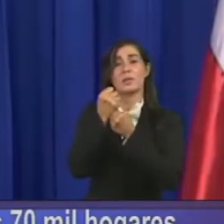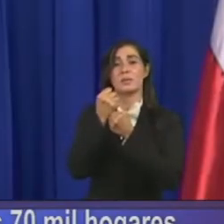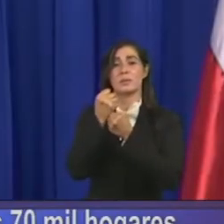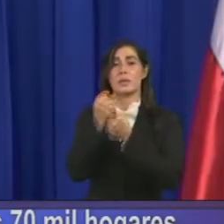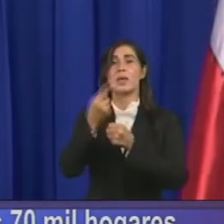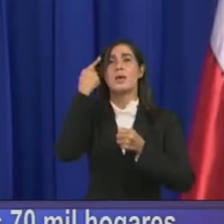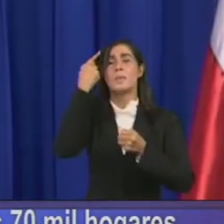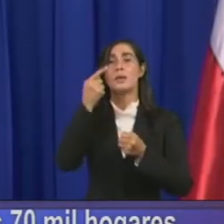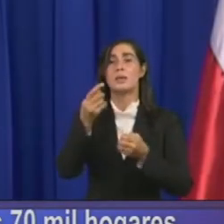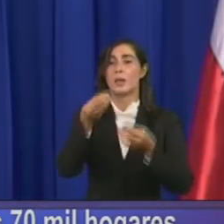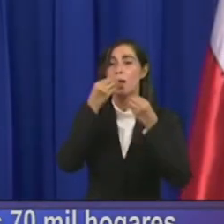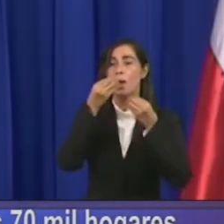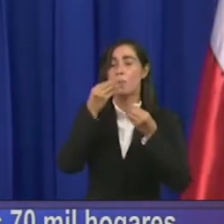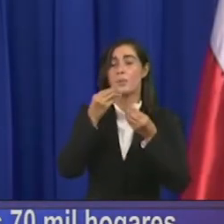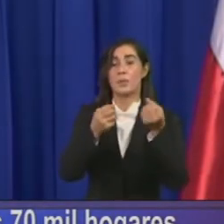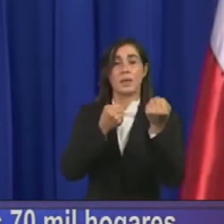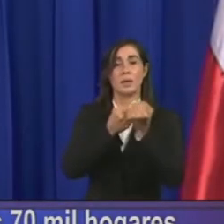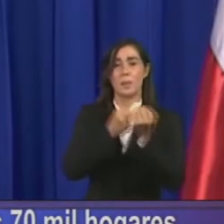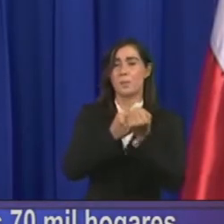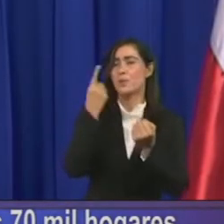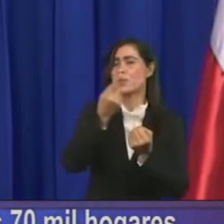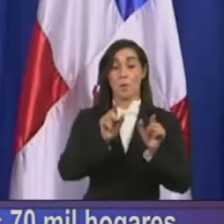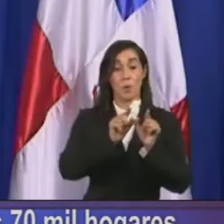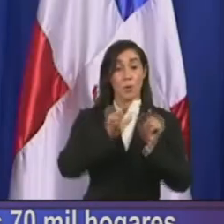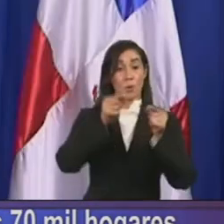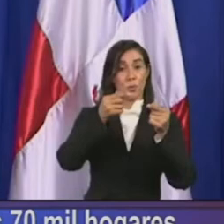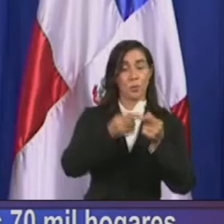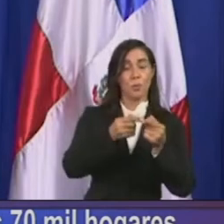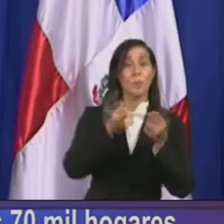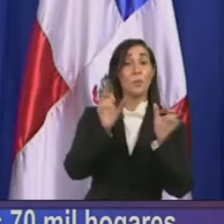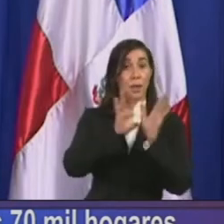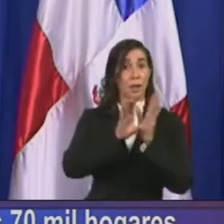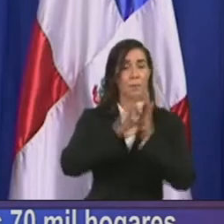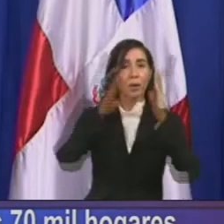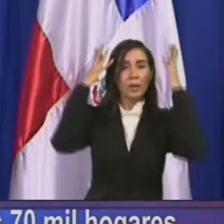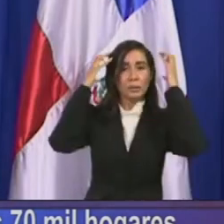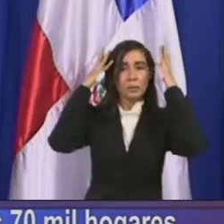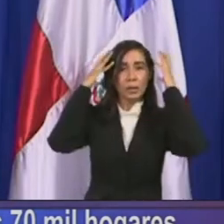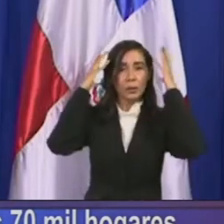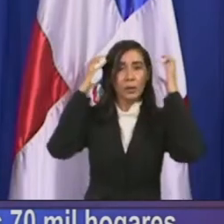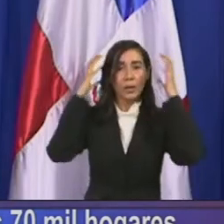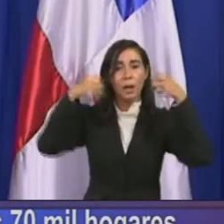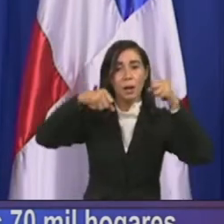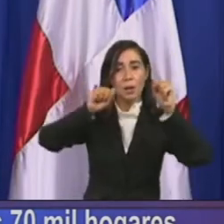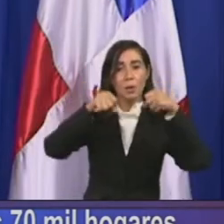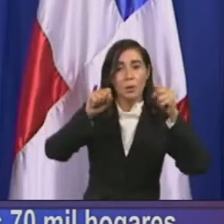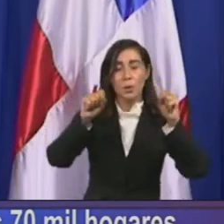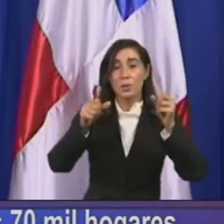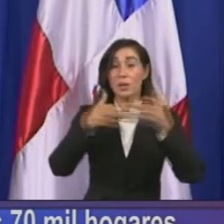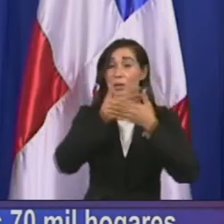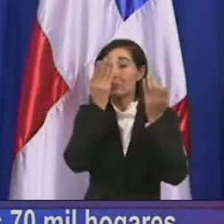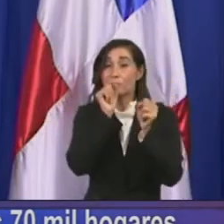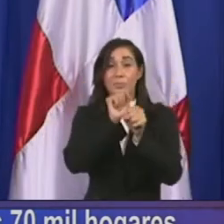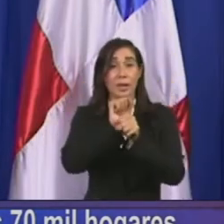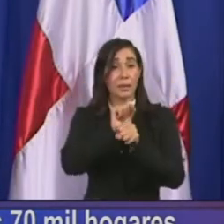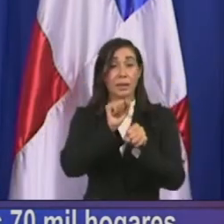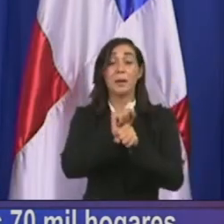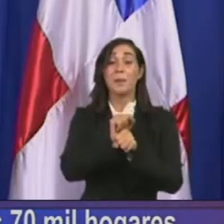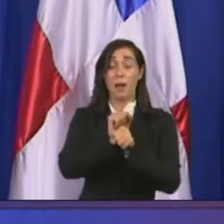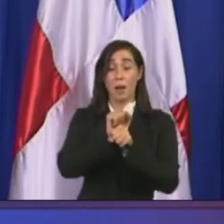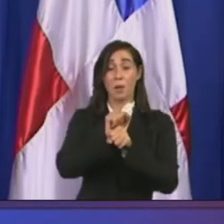Comida y apoyo no les va a faltar. Saloneras, los motoconchistas, los taxistas,